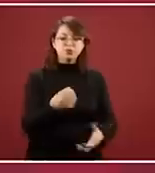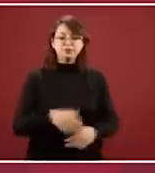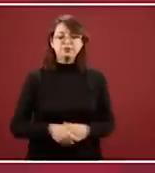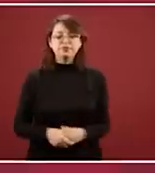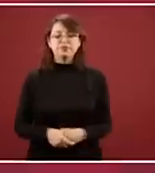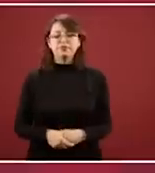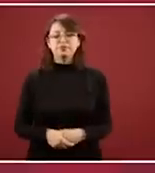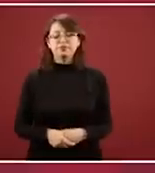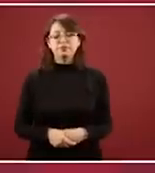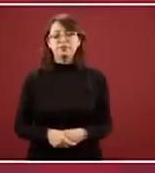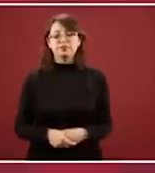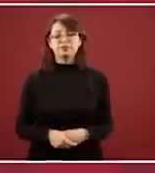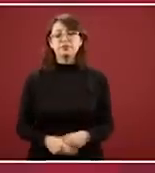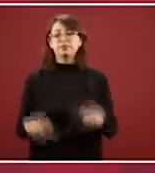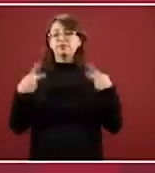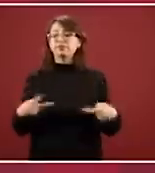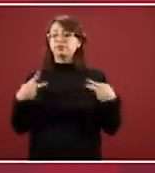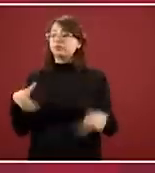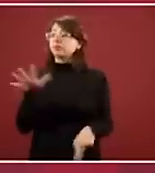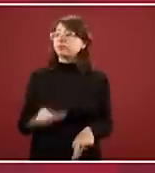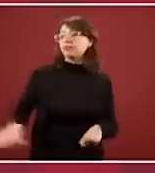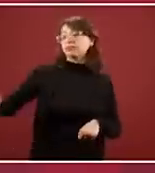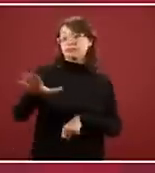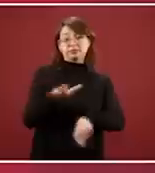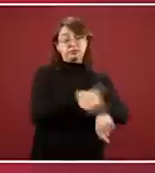¿Qué le digo a la gente? Que